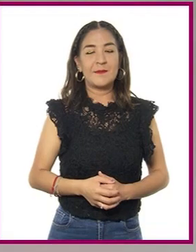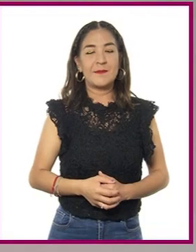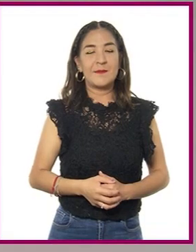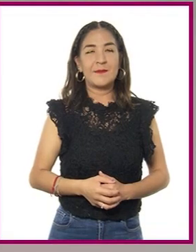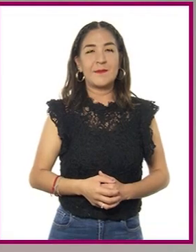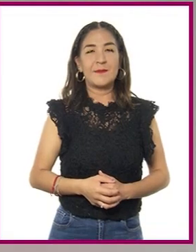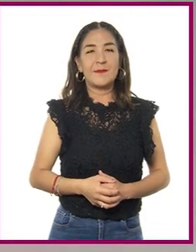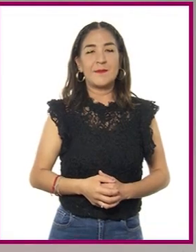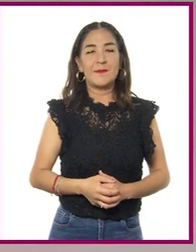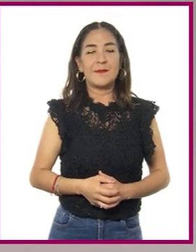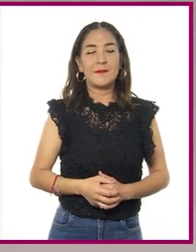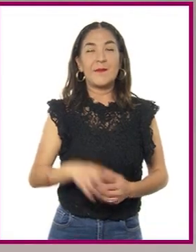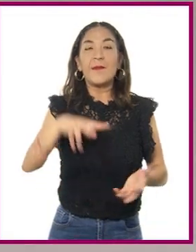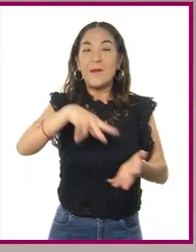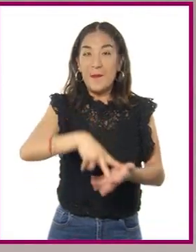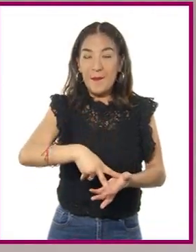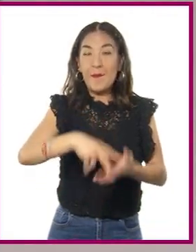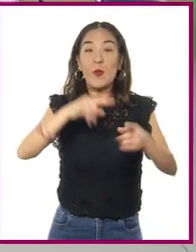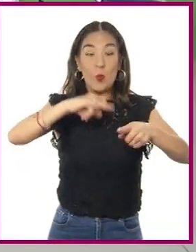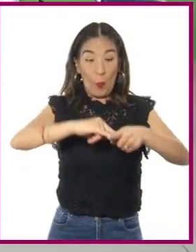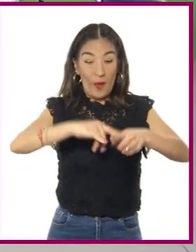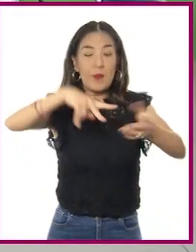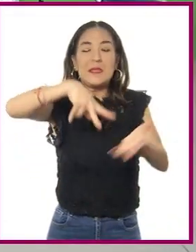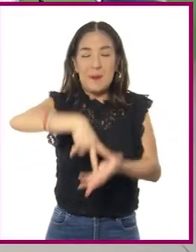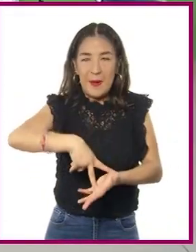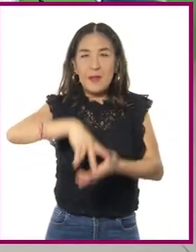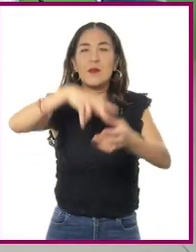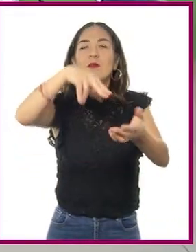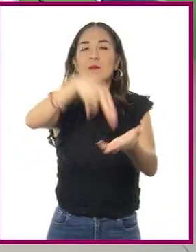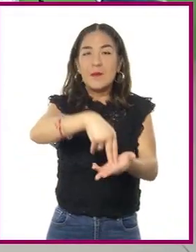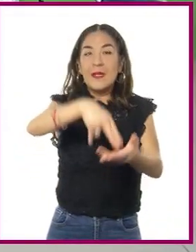Cada vez que encuentres el cuadrado, separas.